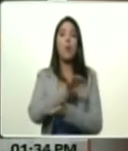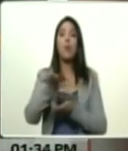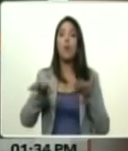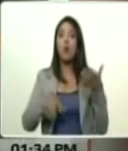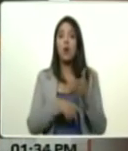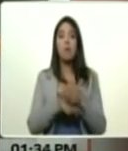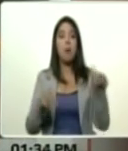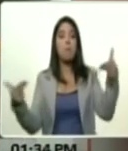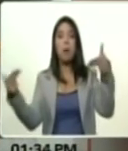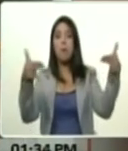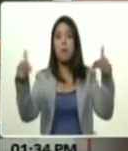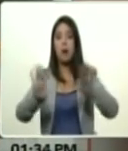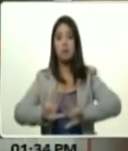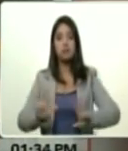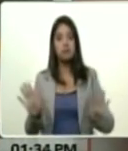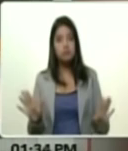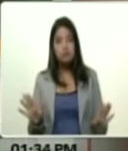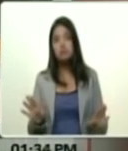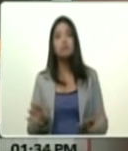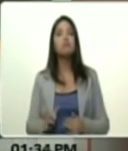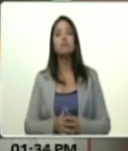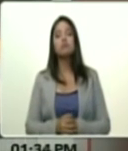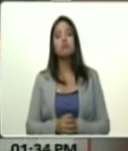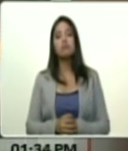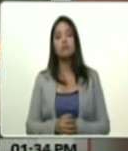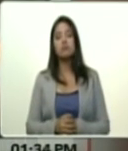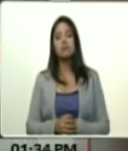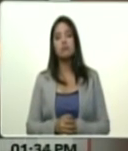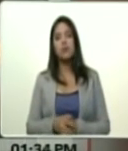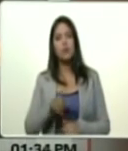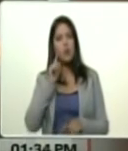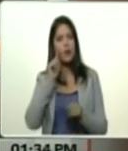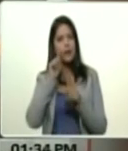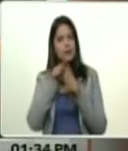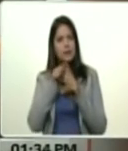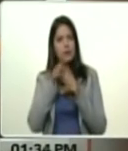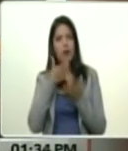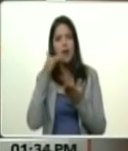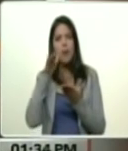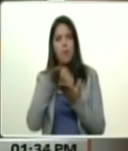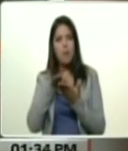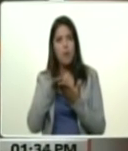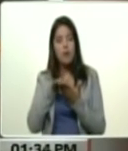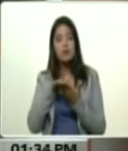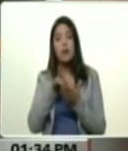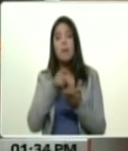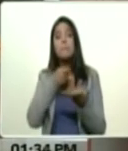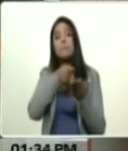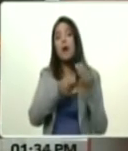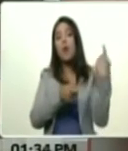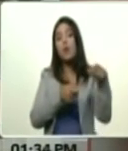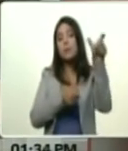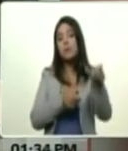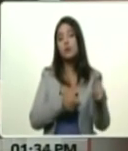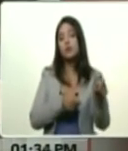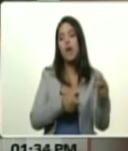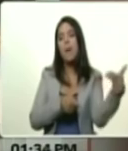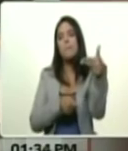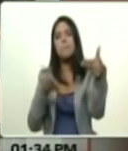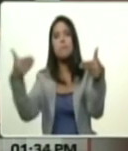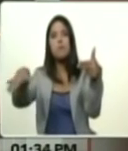entre bandas que tiene como móvil la muerte por encargo, un ajuste de